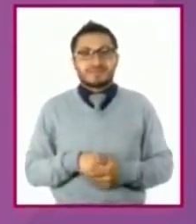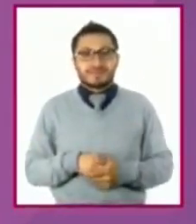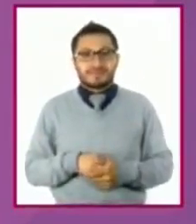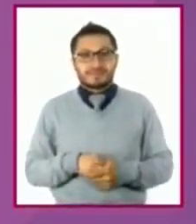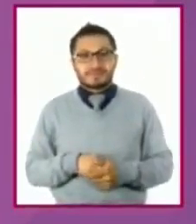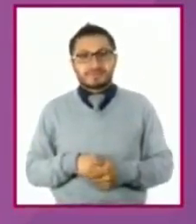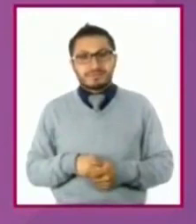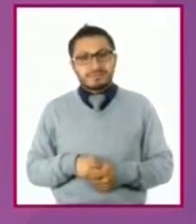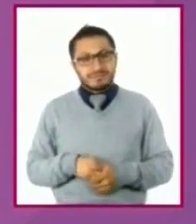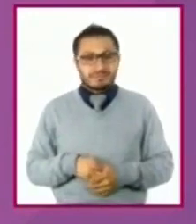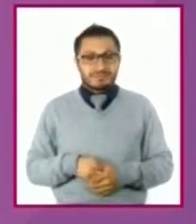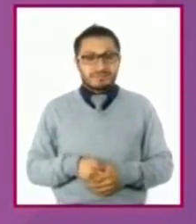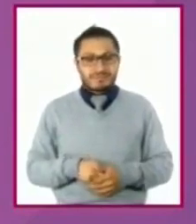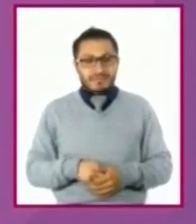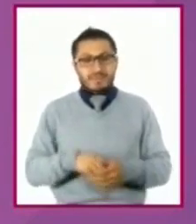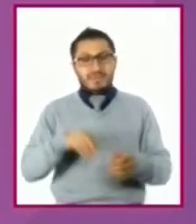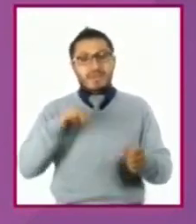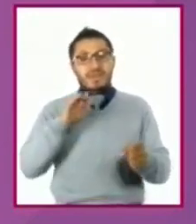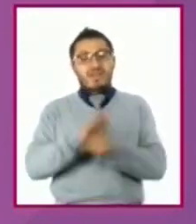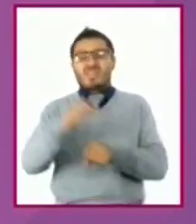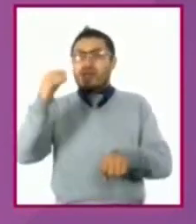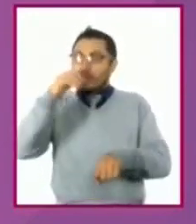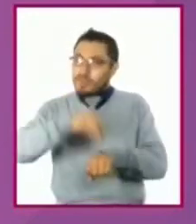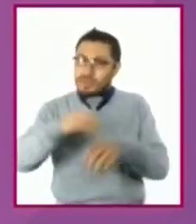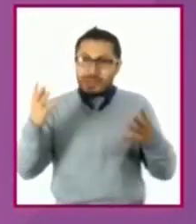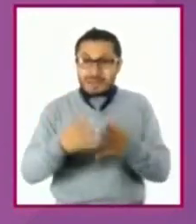¿Cómo actúa para conseguir su propósito?